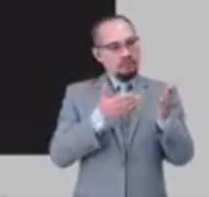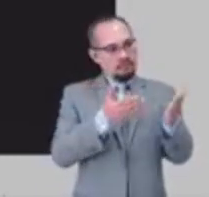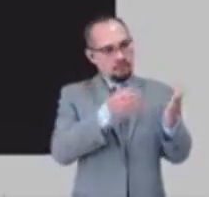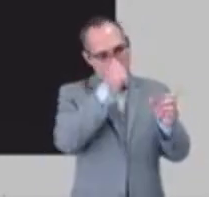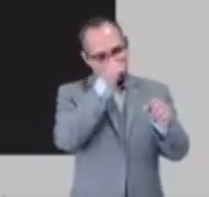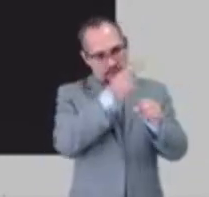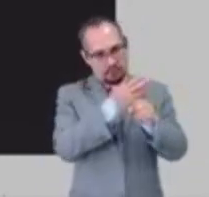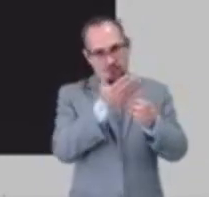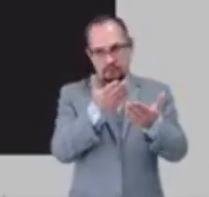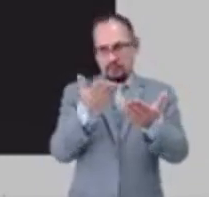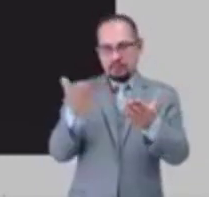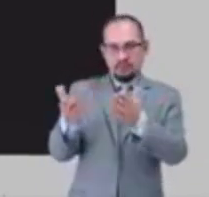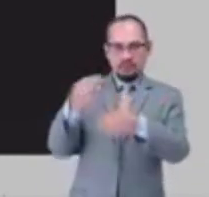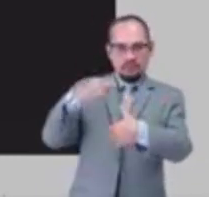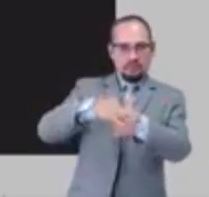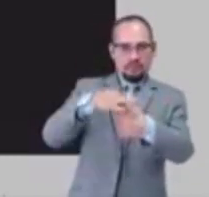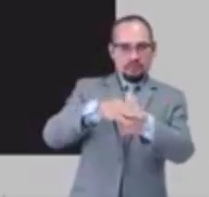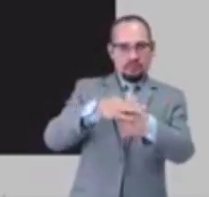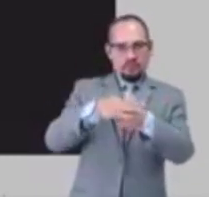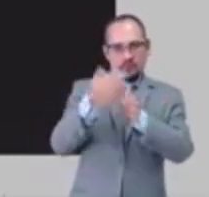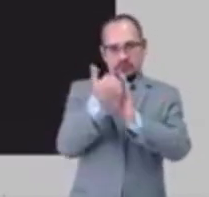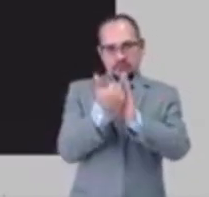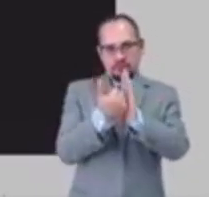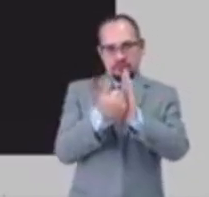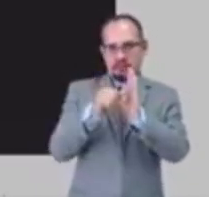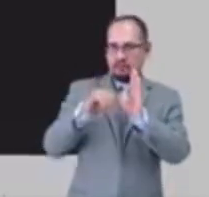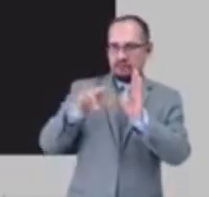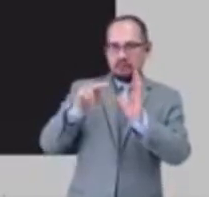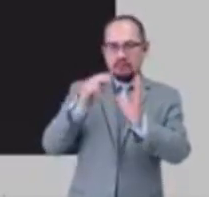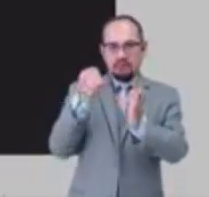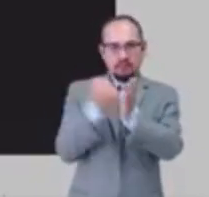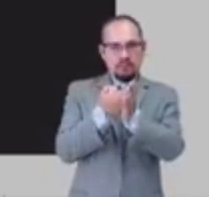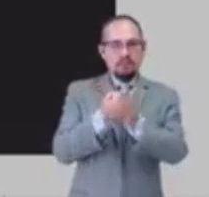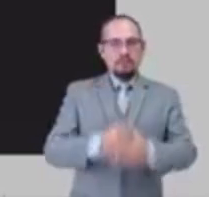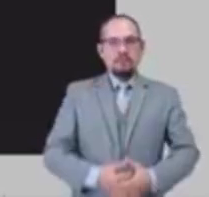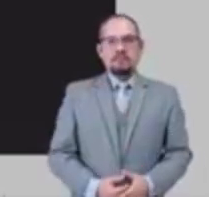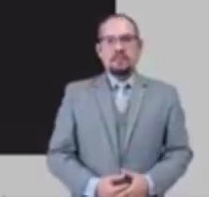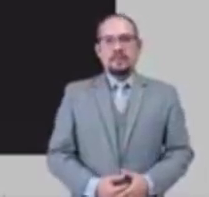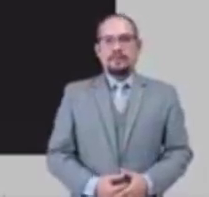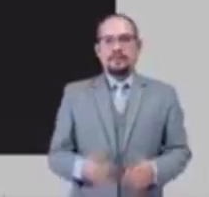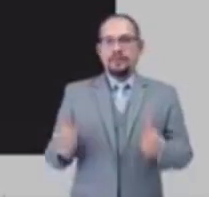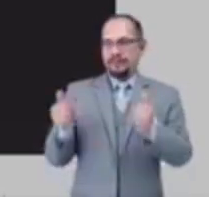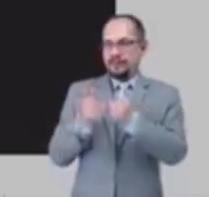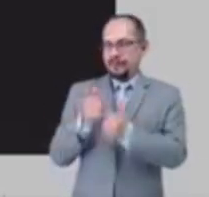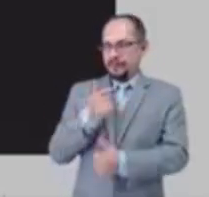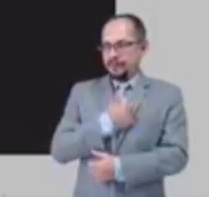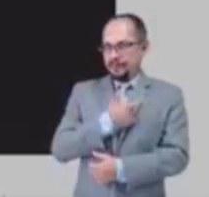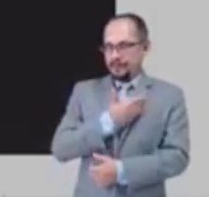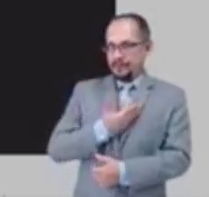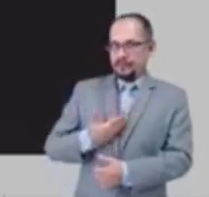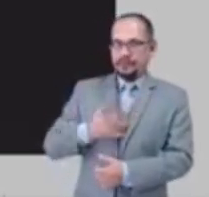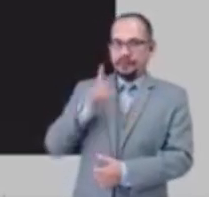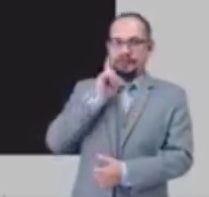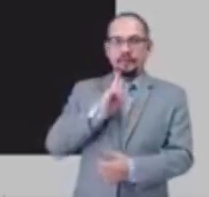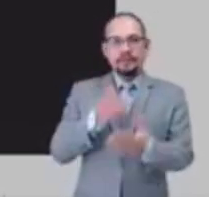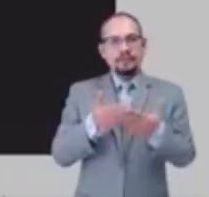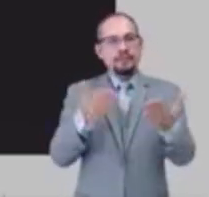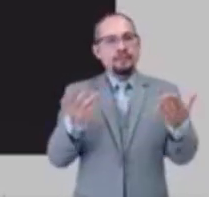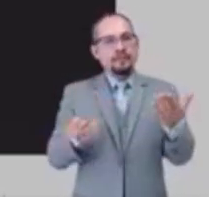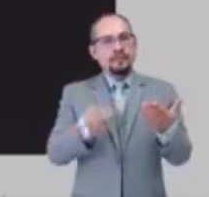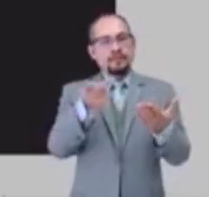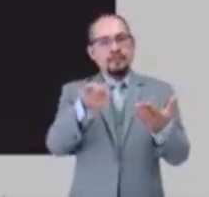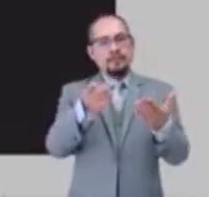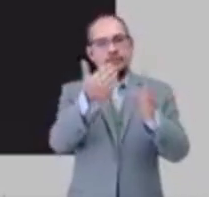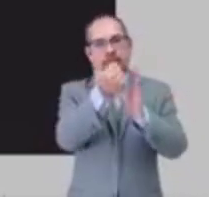enero al 21 de febrero por lo que destacó que en dicha sesión se informó que el ie ha remitido y validado 28 de los